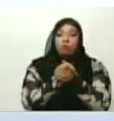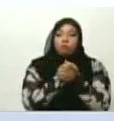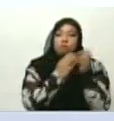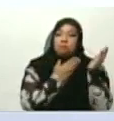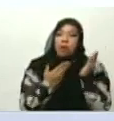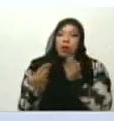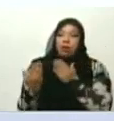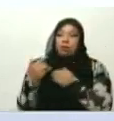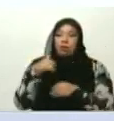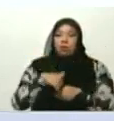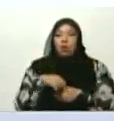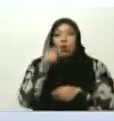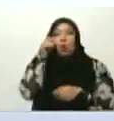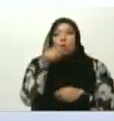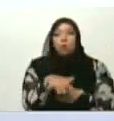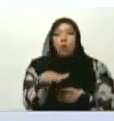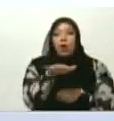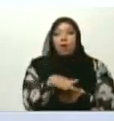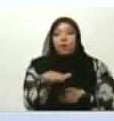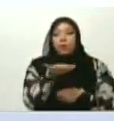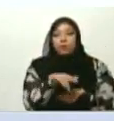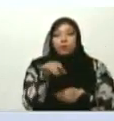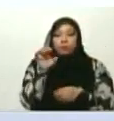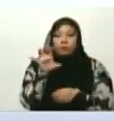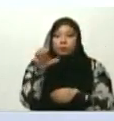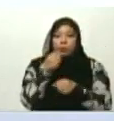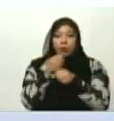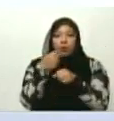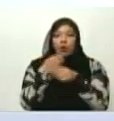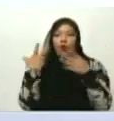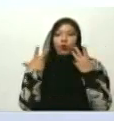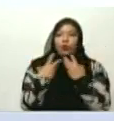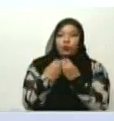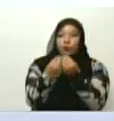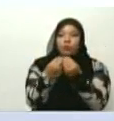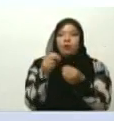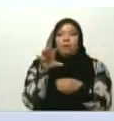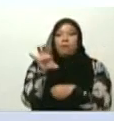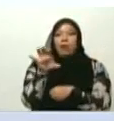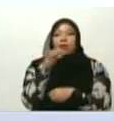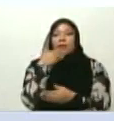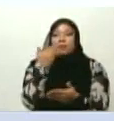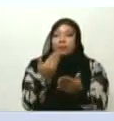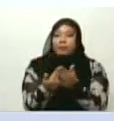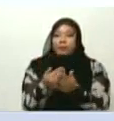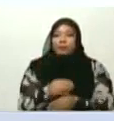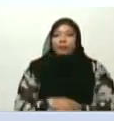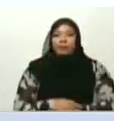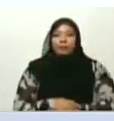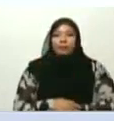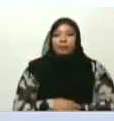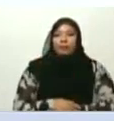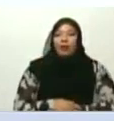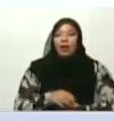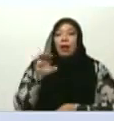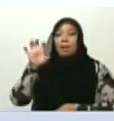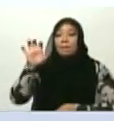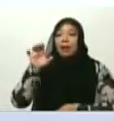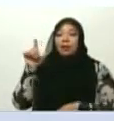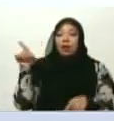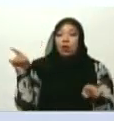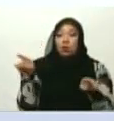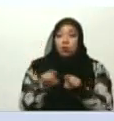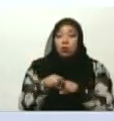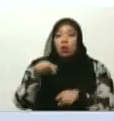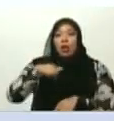acá. Que este es su pueblo, este es su país. Vamos a trabajar juntos por la patria. Creo que esta jornada del